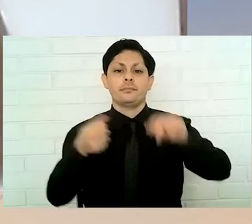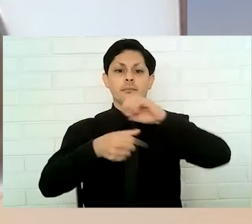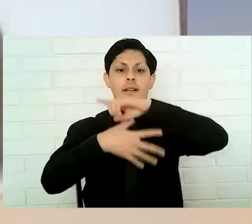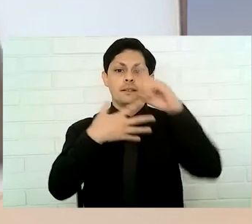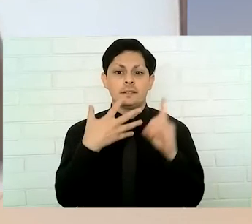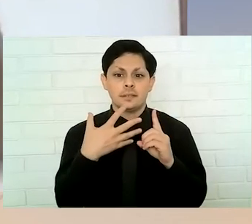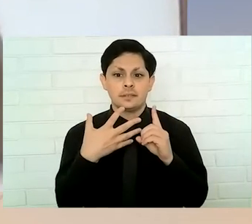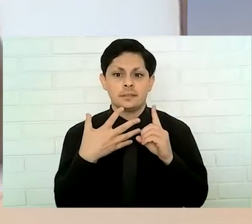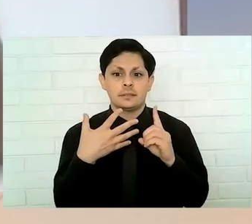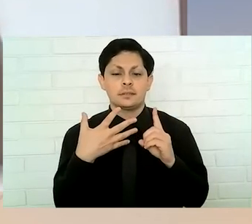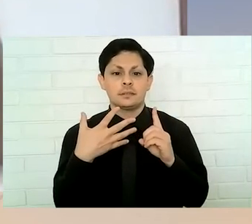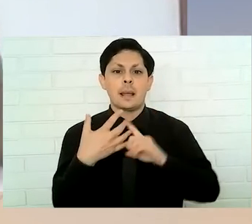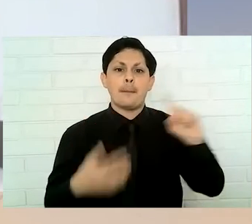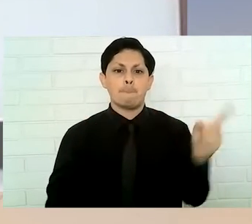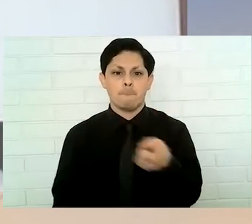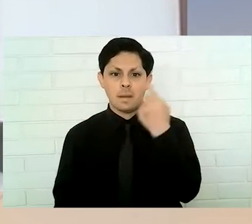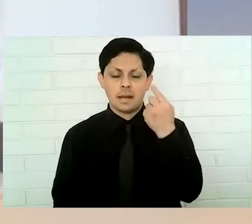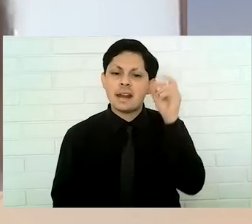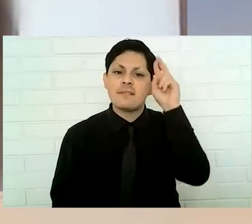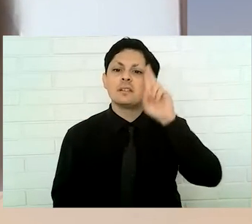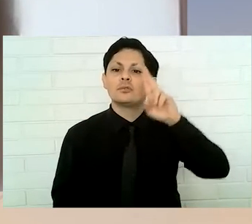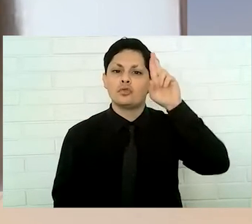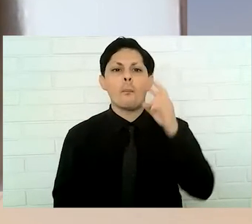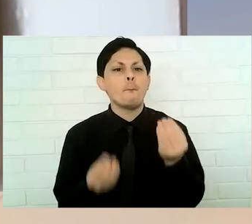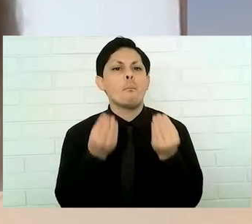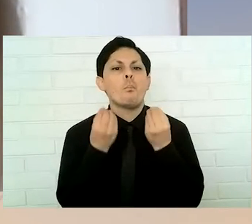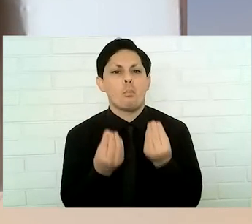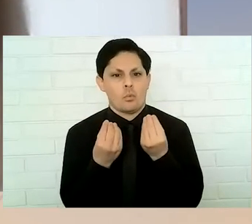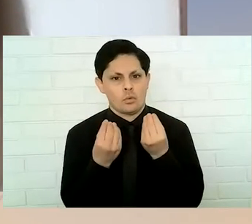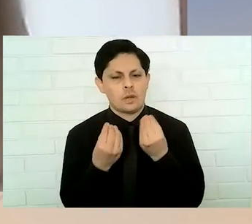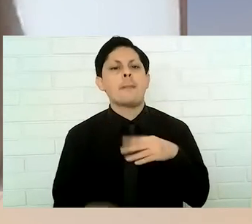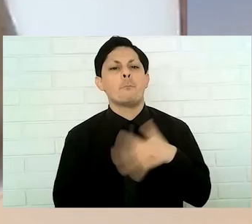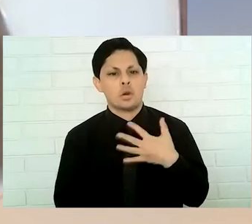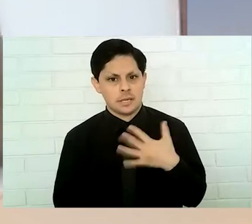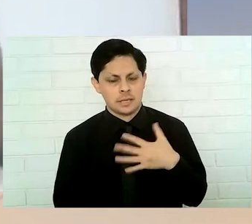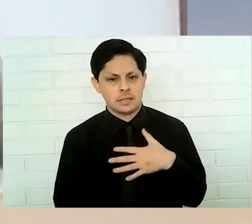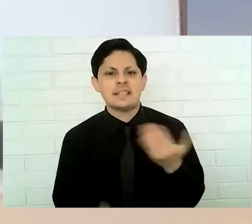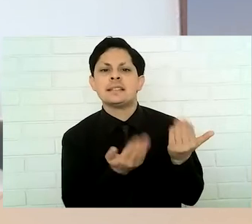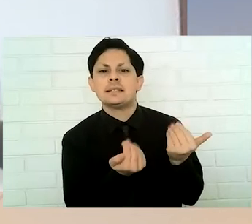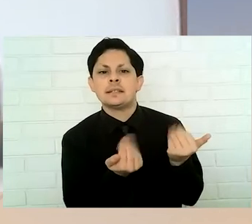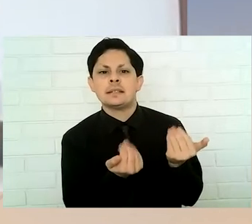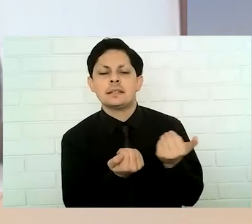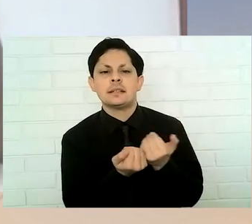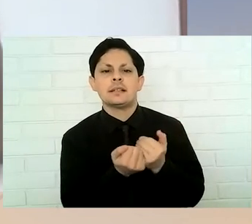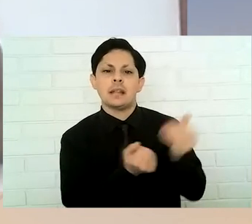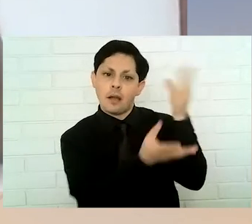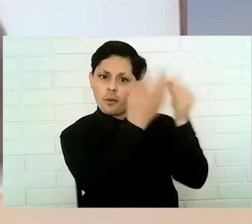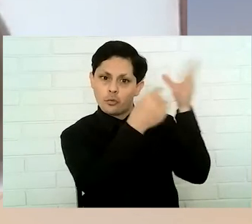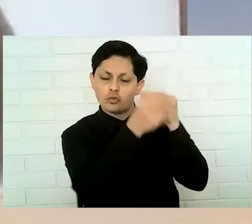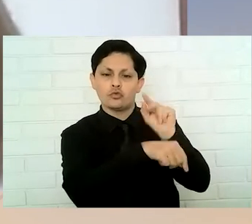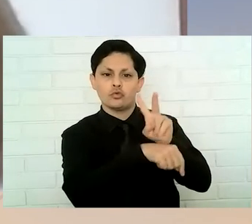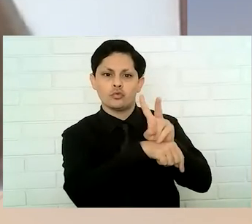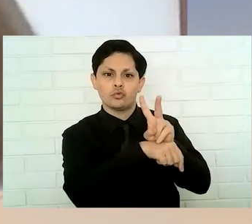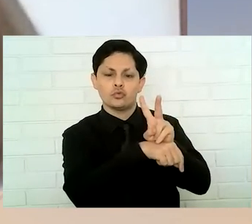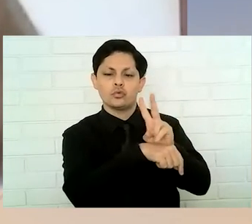sentido sería una primera reflexión que yo pienso es muy importante y necesaria en la formación docente y en el ejercicio